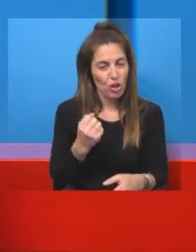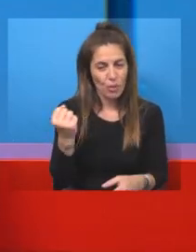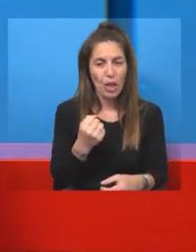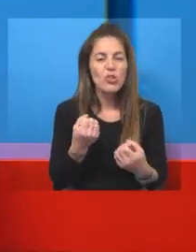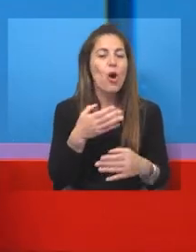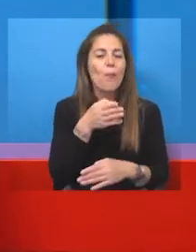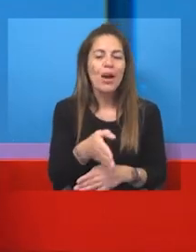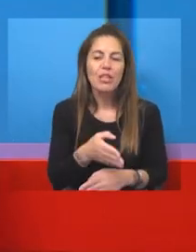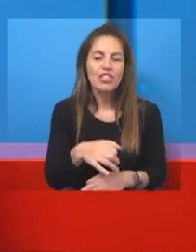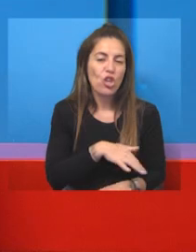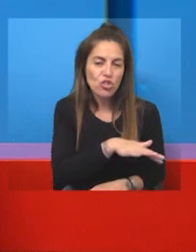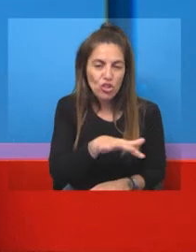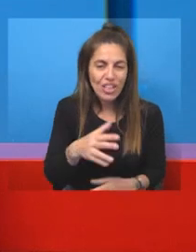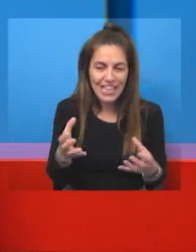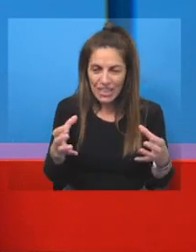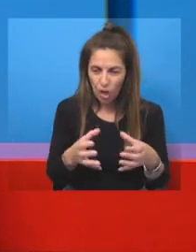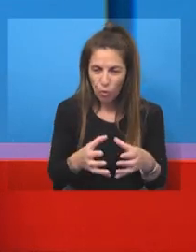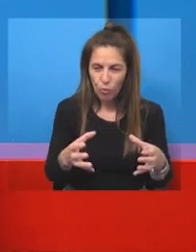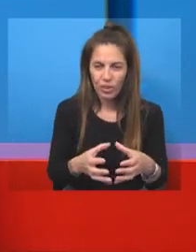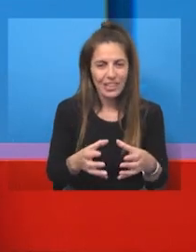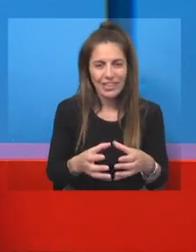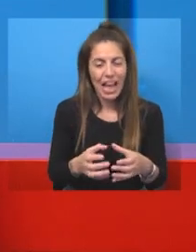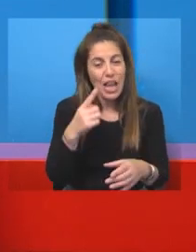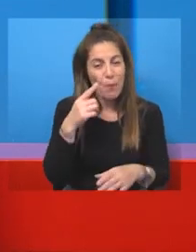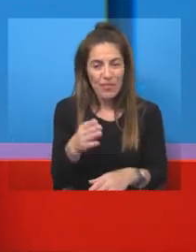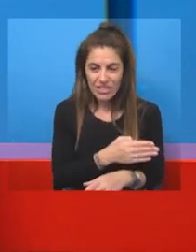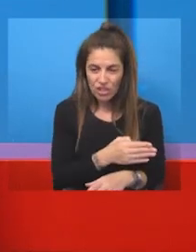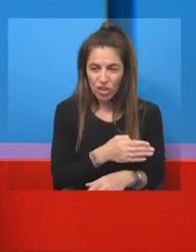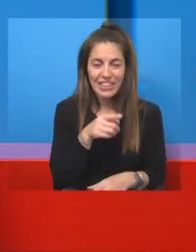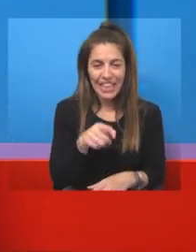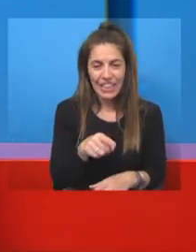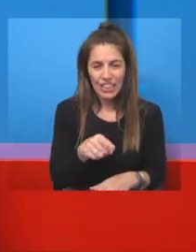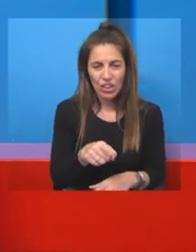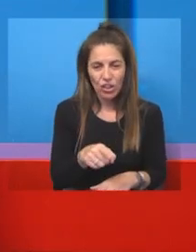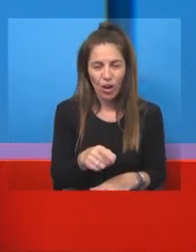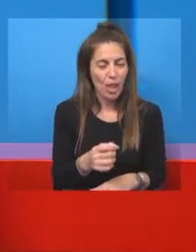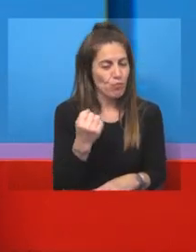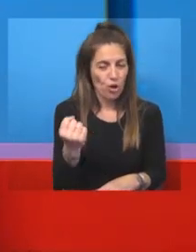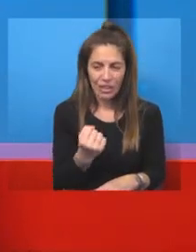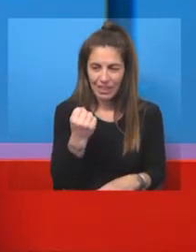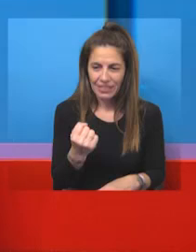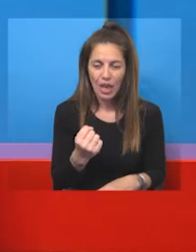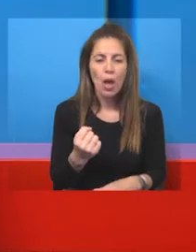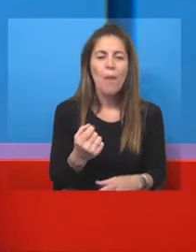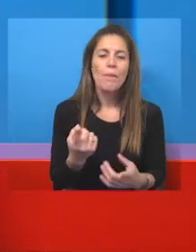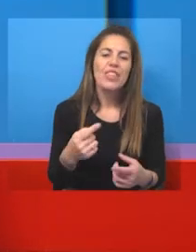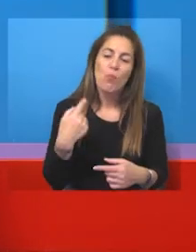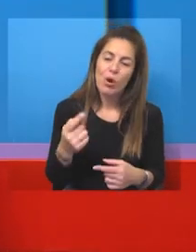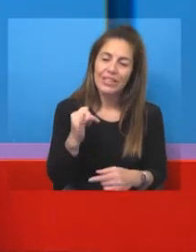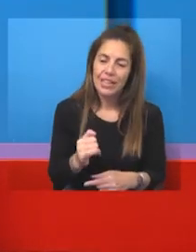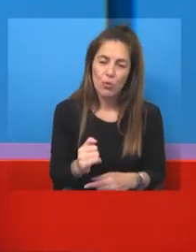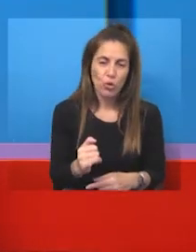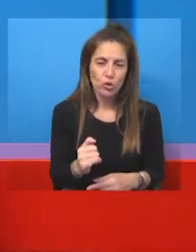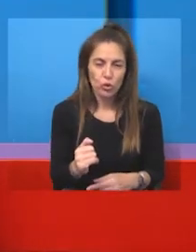participación social y de la comunidad en la prevención de esto es central para y después tenemos todo